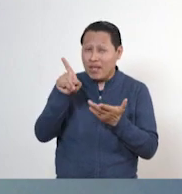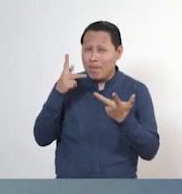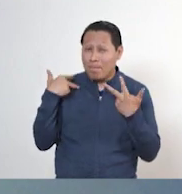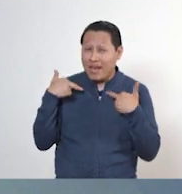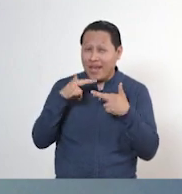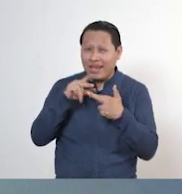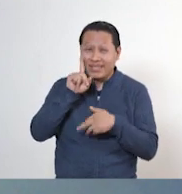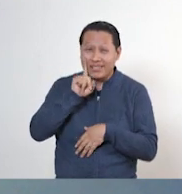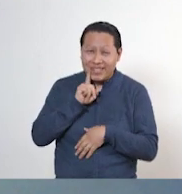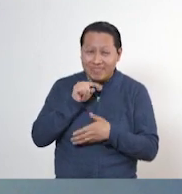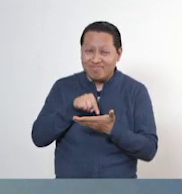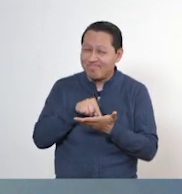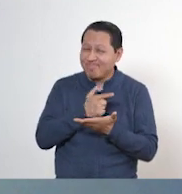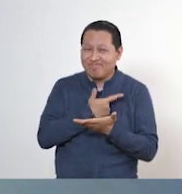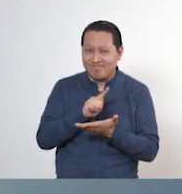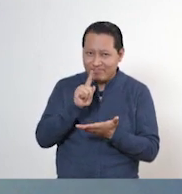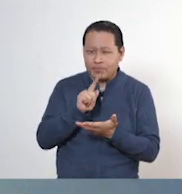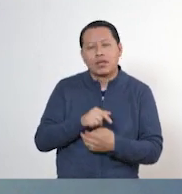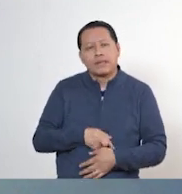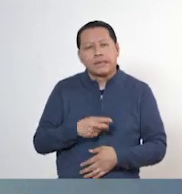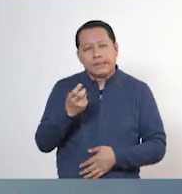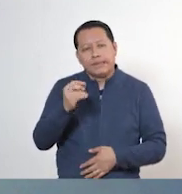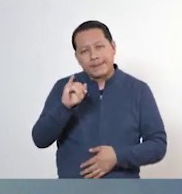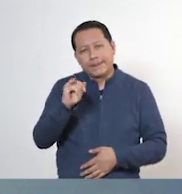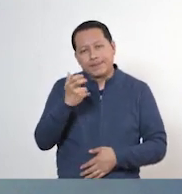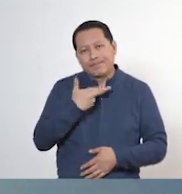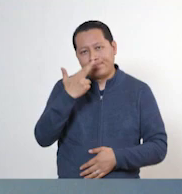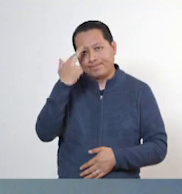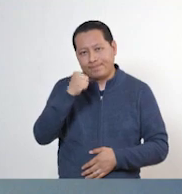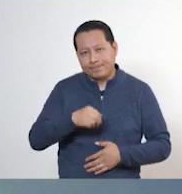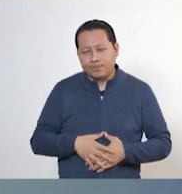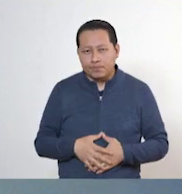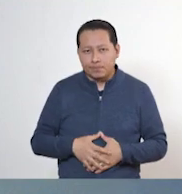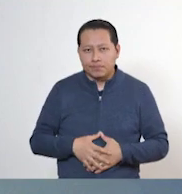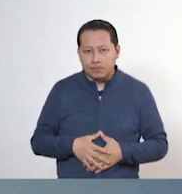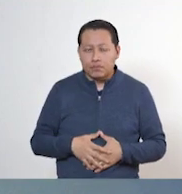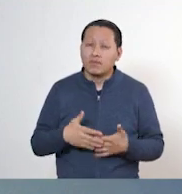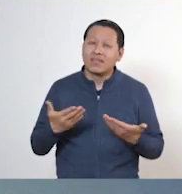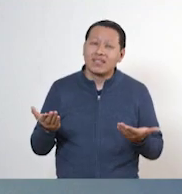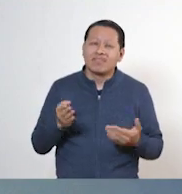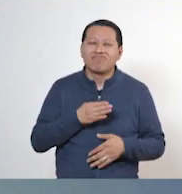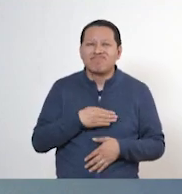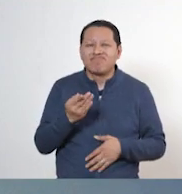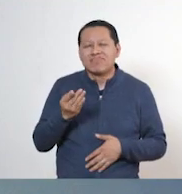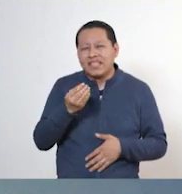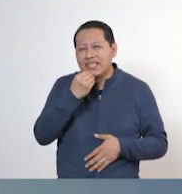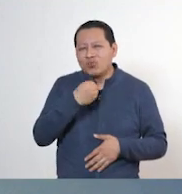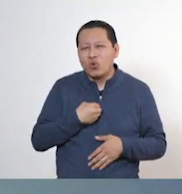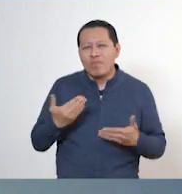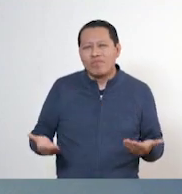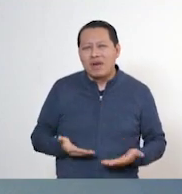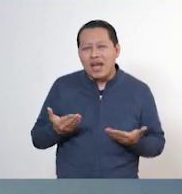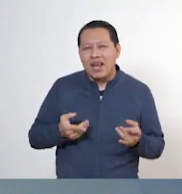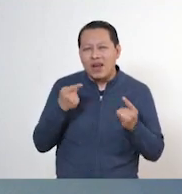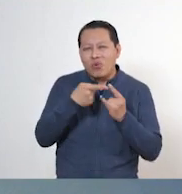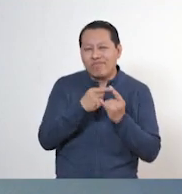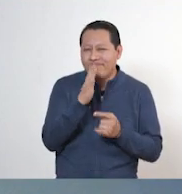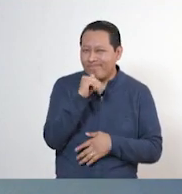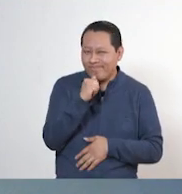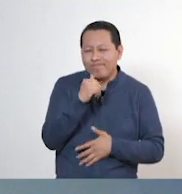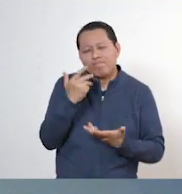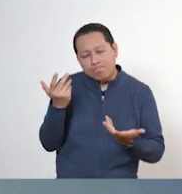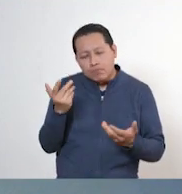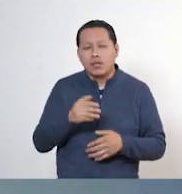guste mucho. Pues es correcto. Definitivamente. Ay, no voy a poder hacer el baile del gol. No,